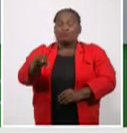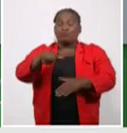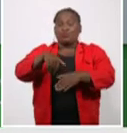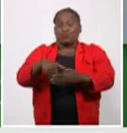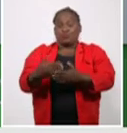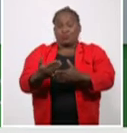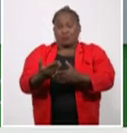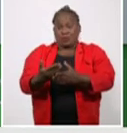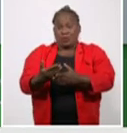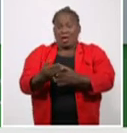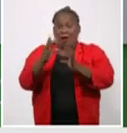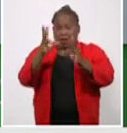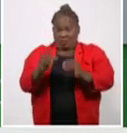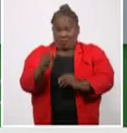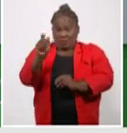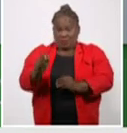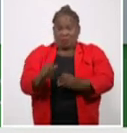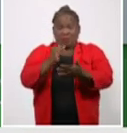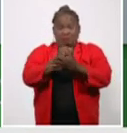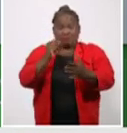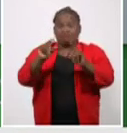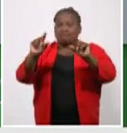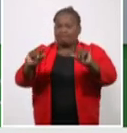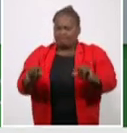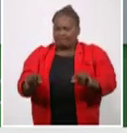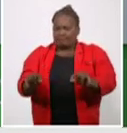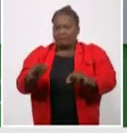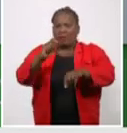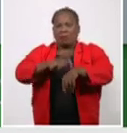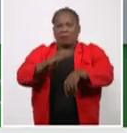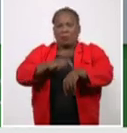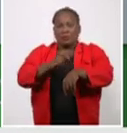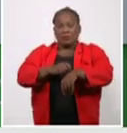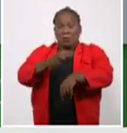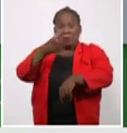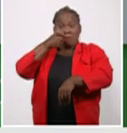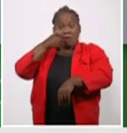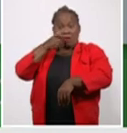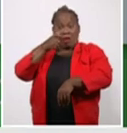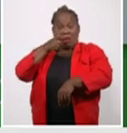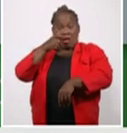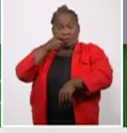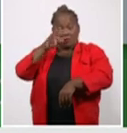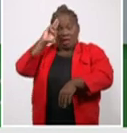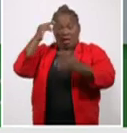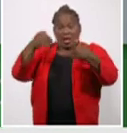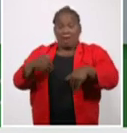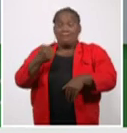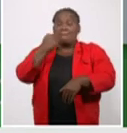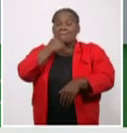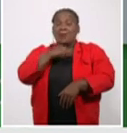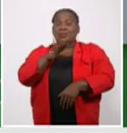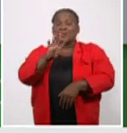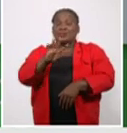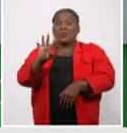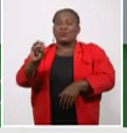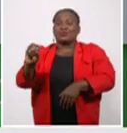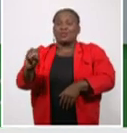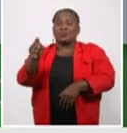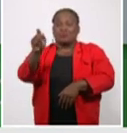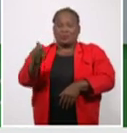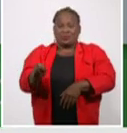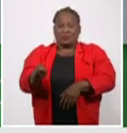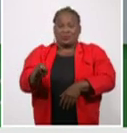ha disminuido, en estos momentos se encuentran bajo vigilancia clínica epidemiológica más de 400 pacientes, de ellos alrededor